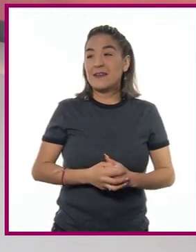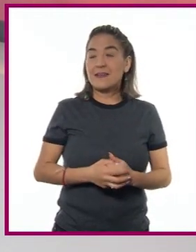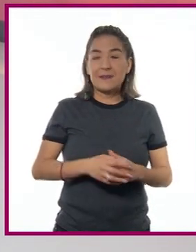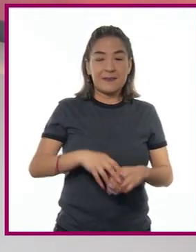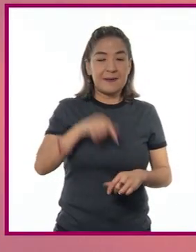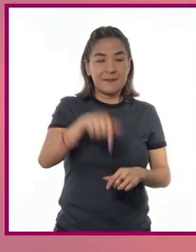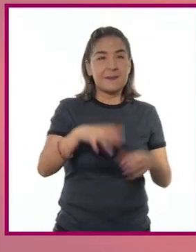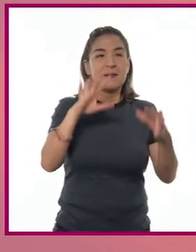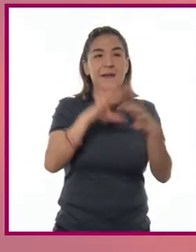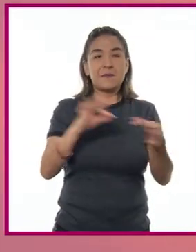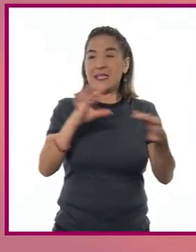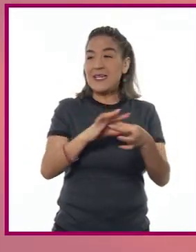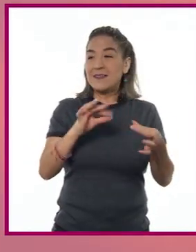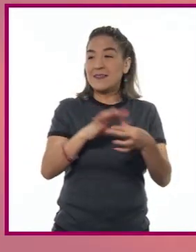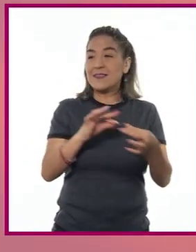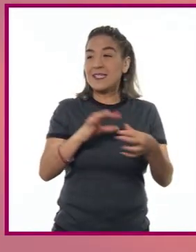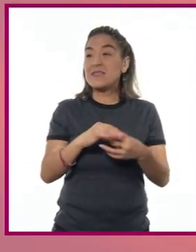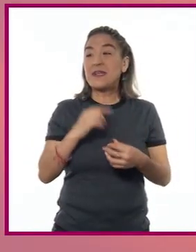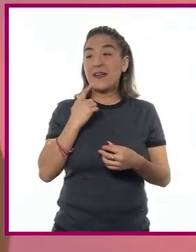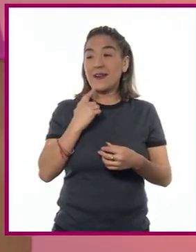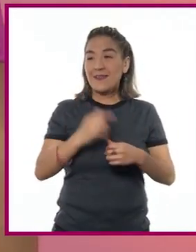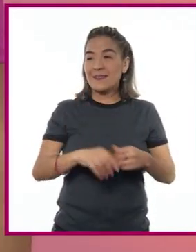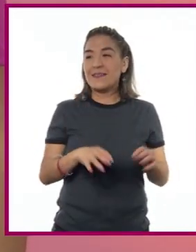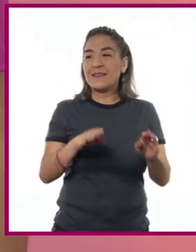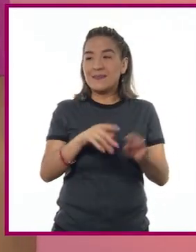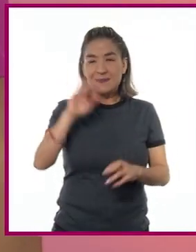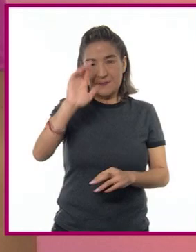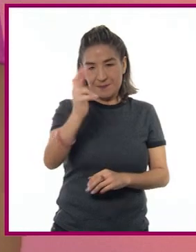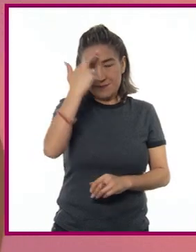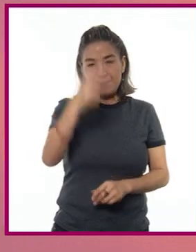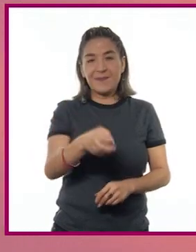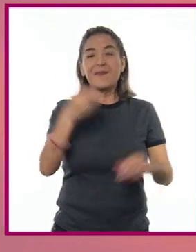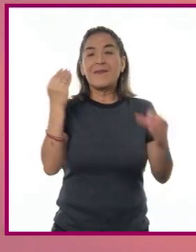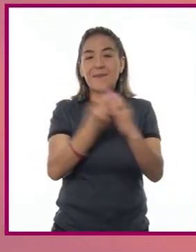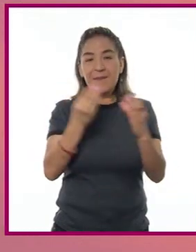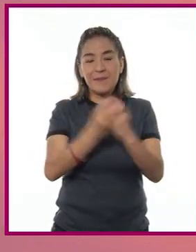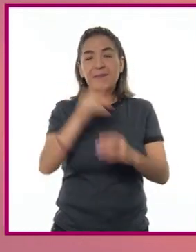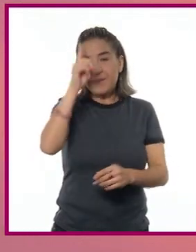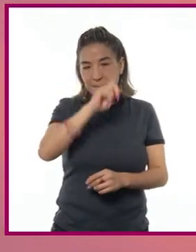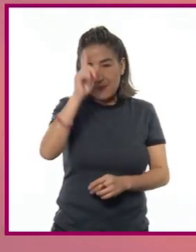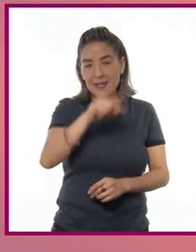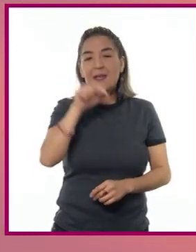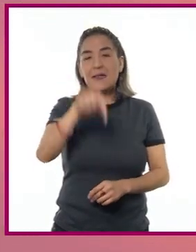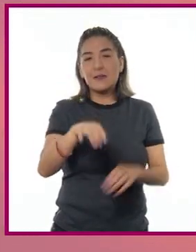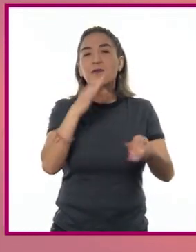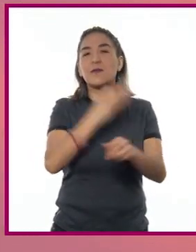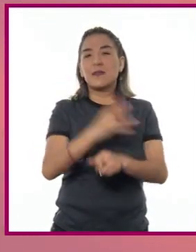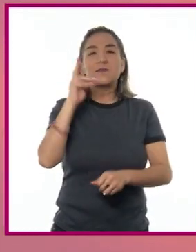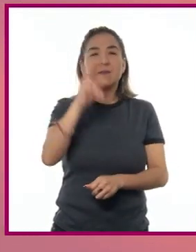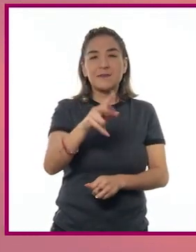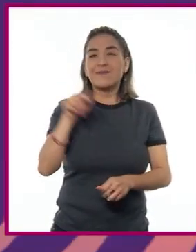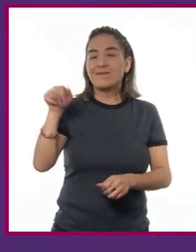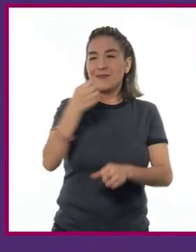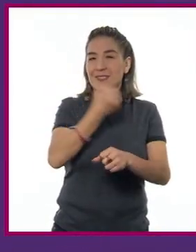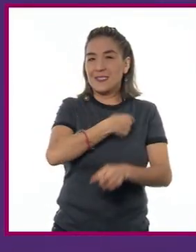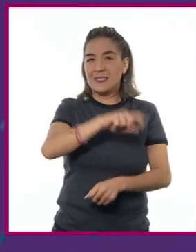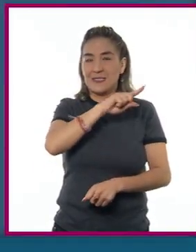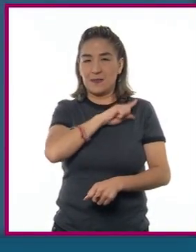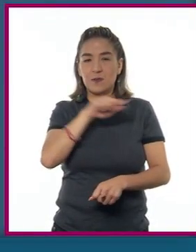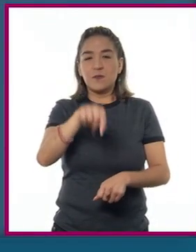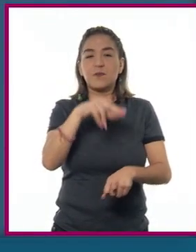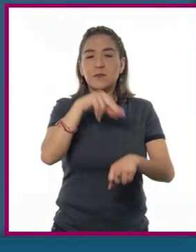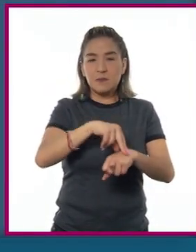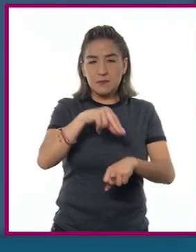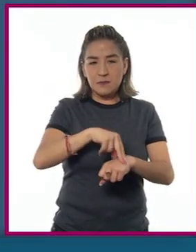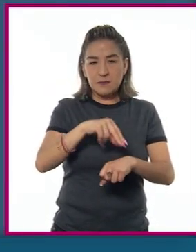que disfruten este tiempo de aprendizaje. Recuerden que debemos seguir las recomendaciones emitidas por las autoridades de salud. En la